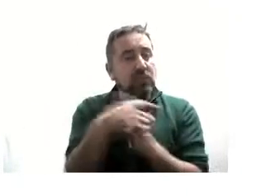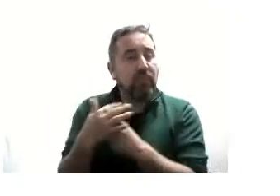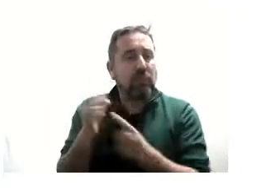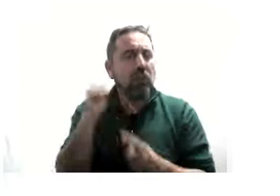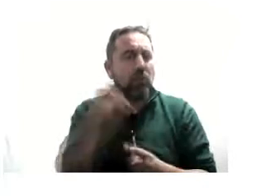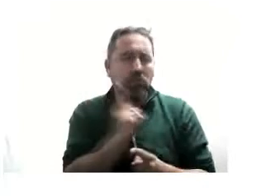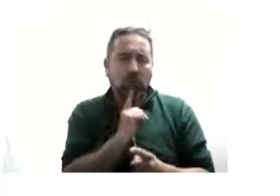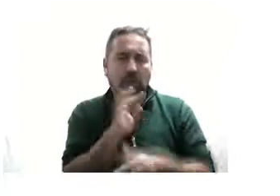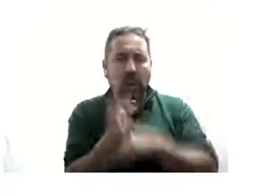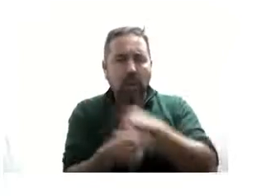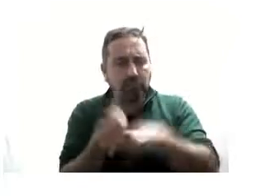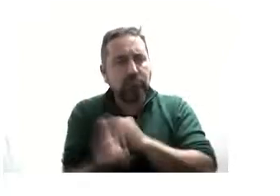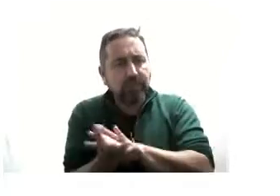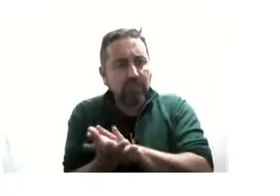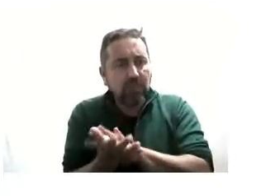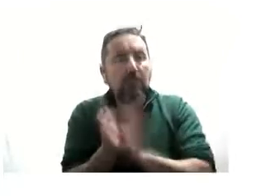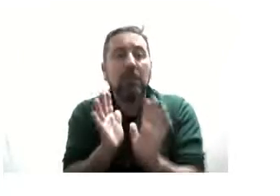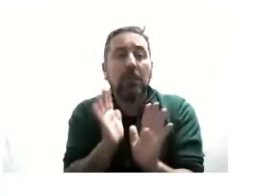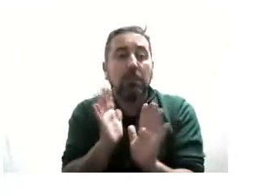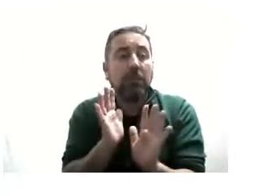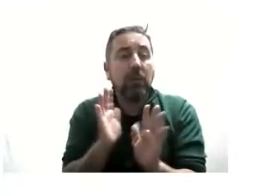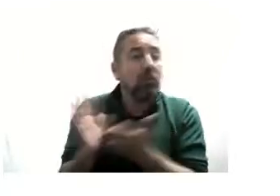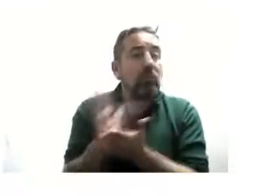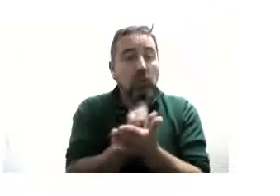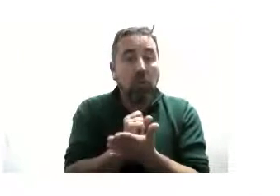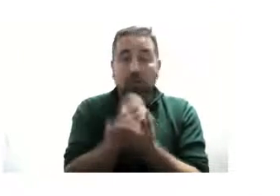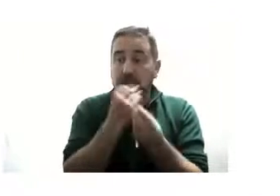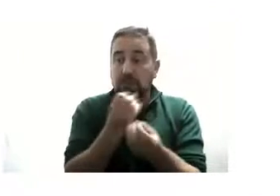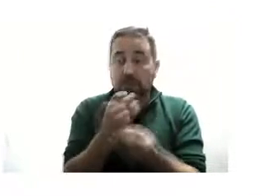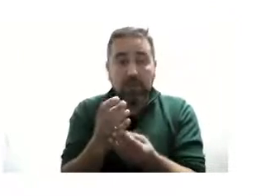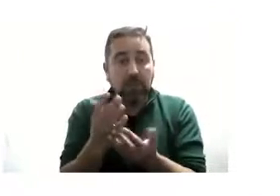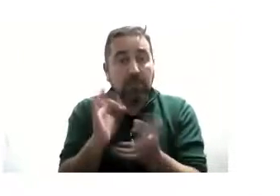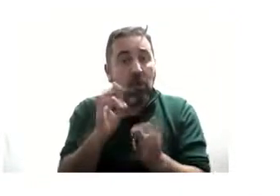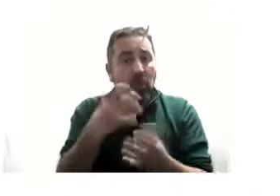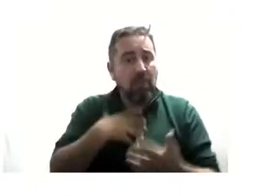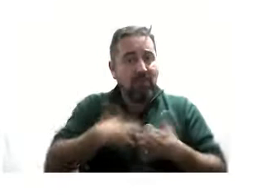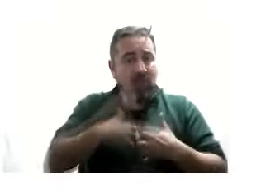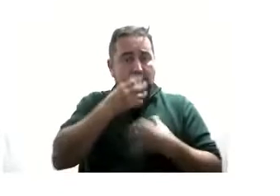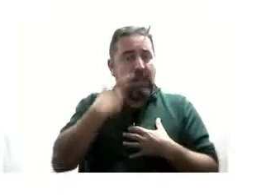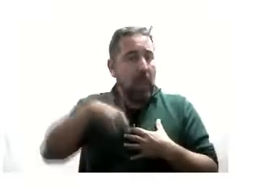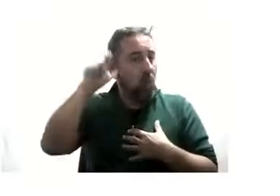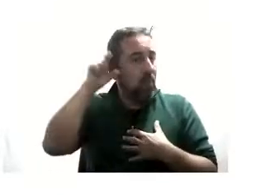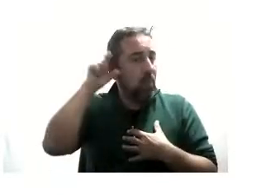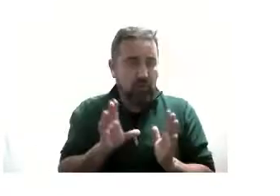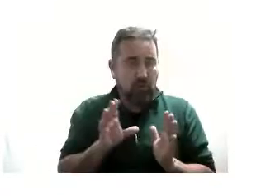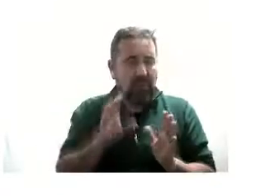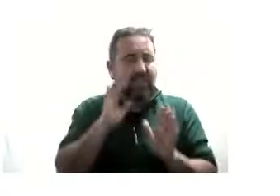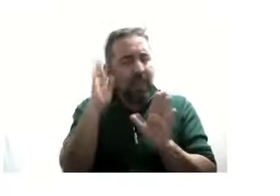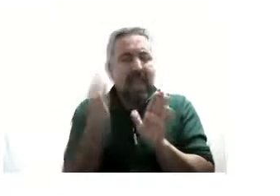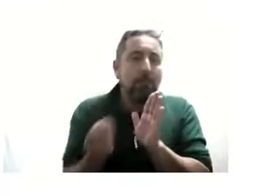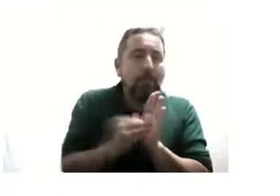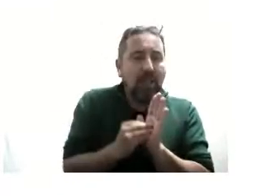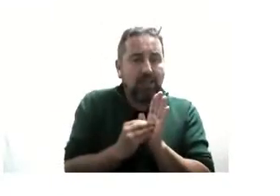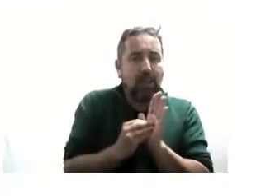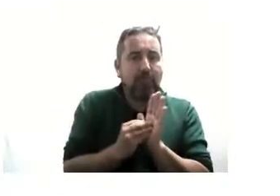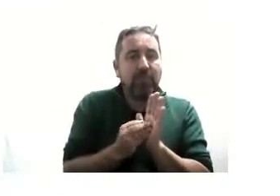sordera que van muy bien o van todo lo bien que pueden ir con audífonos. Entonces, los implantes auditivos son una solución